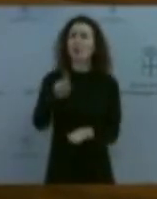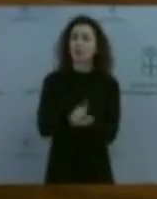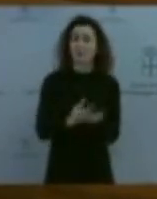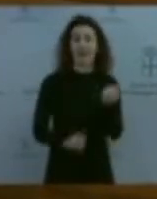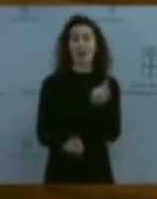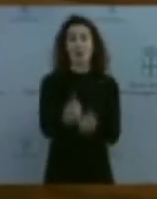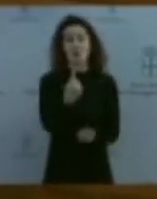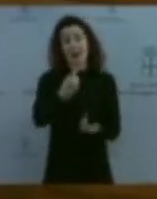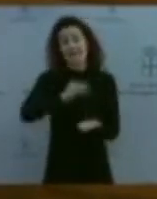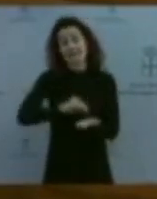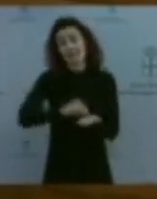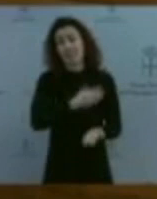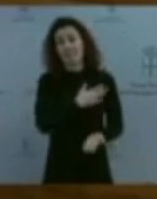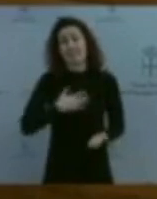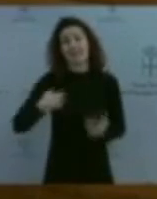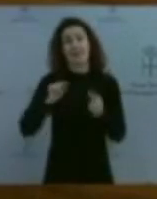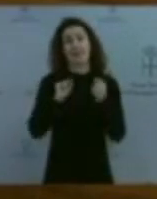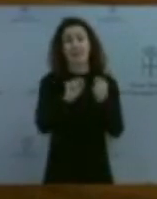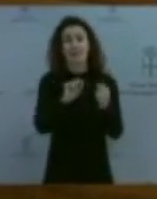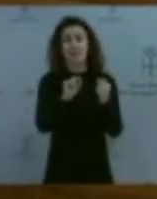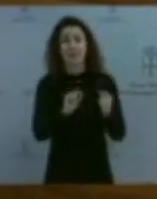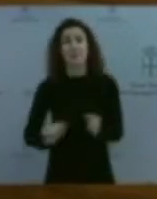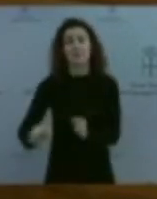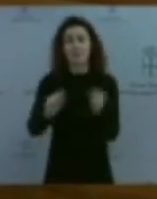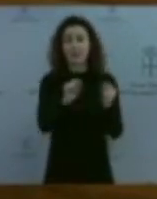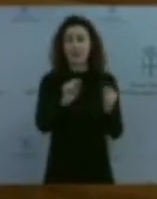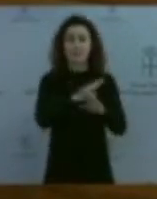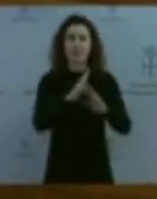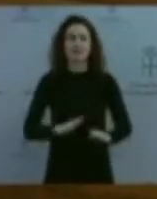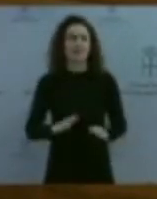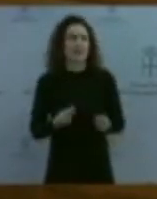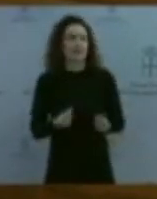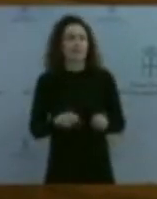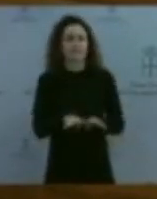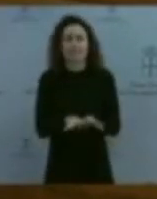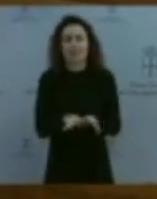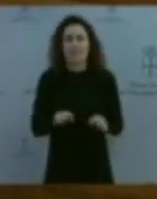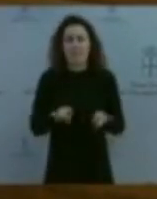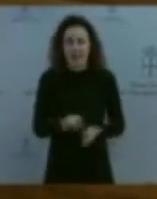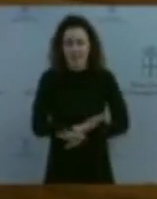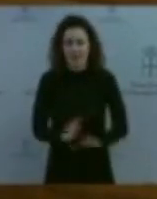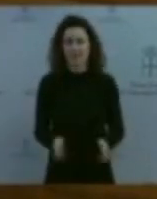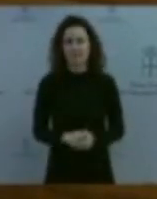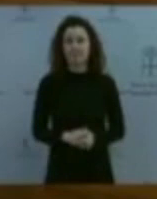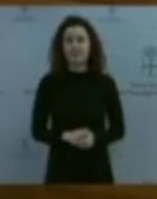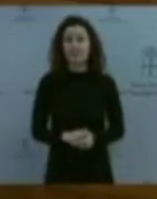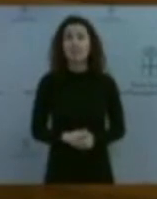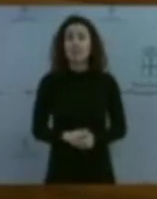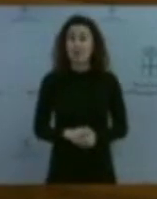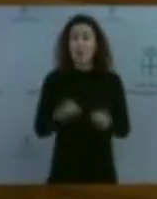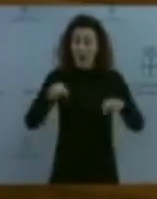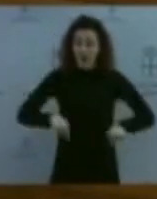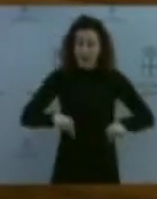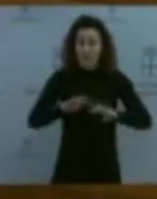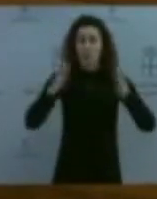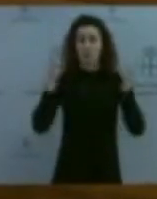lo que yo creo que son falsas polémicas. No está ese planteamiento. El planteamiento que está encima de la mesa del Consejo de Gobierno, a la luz de esta crisis, y que les